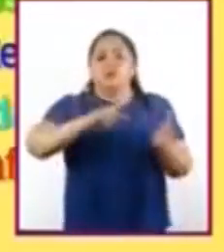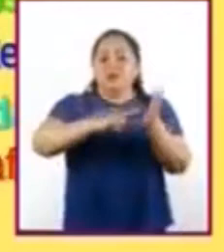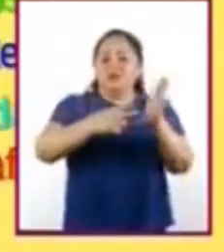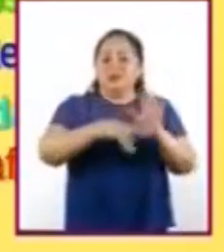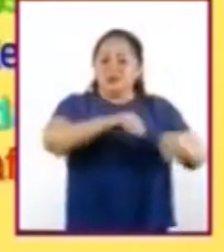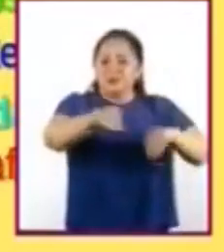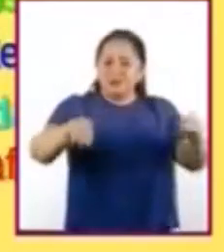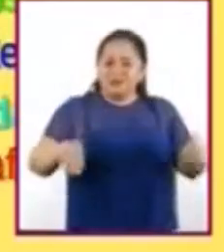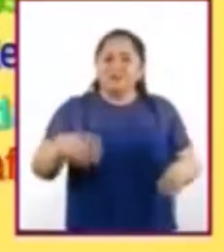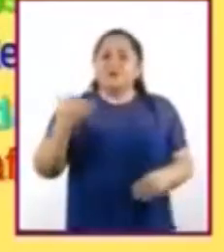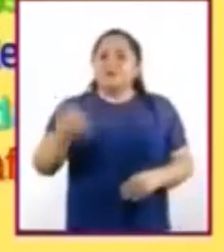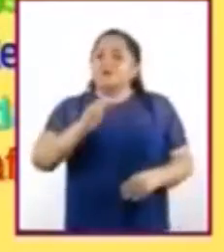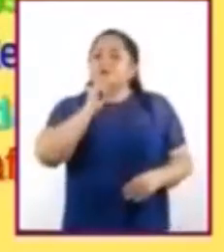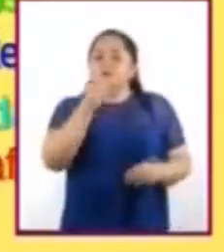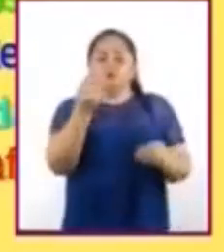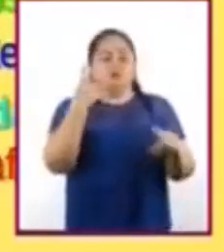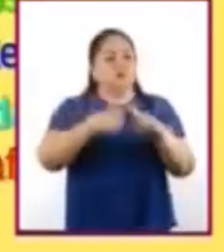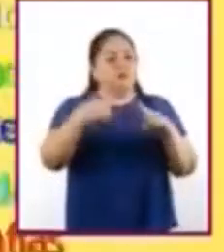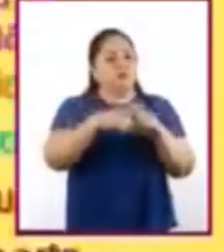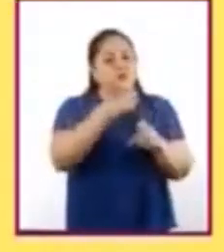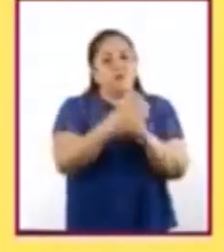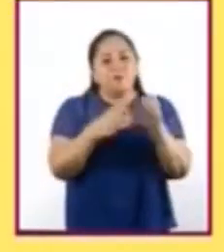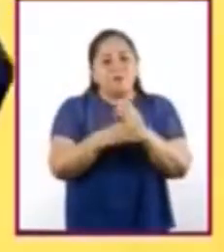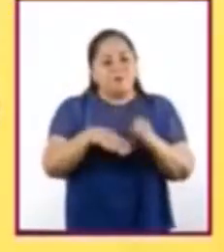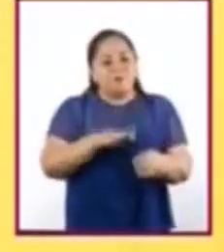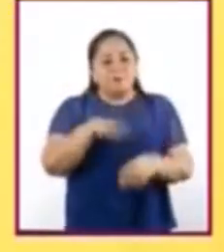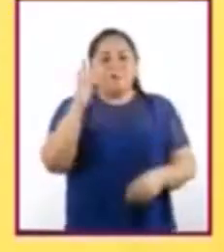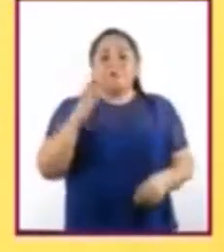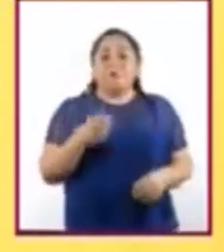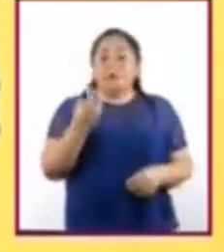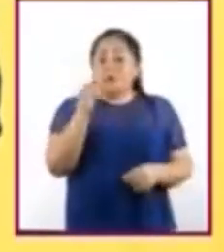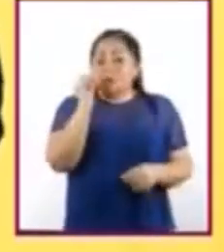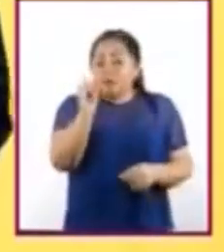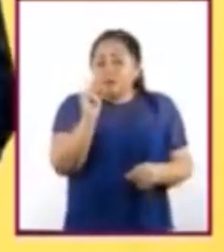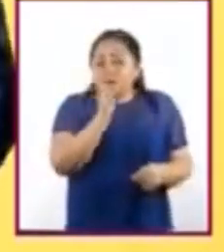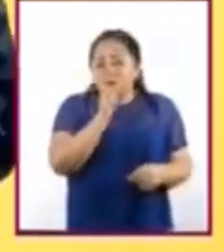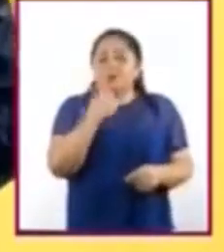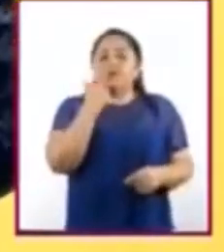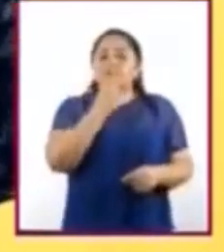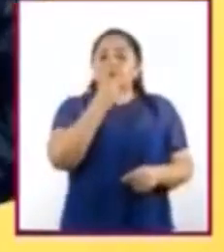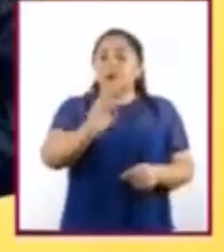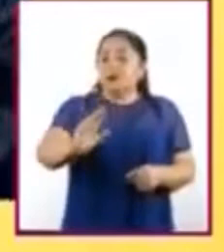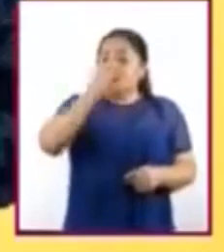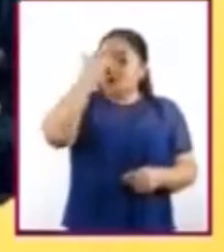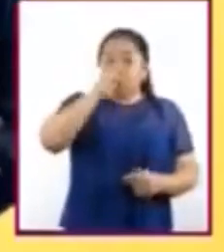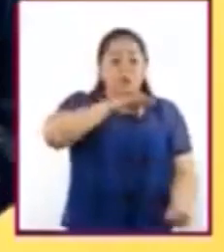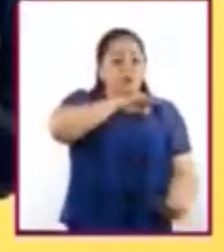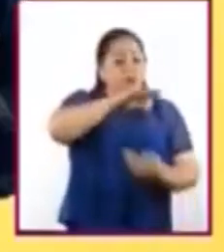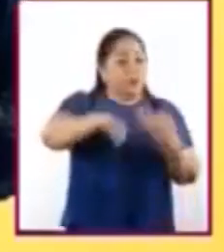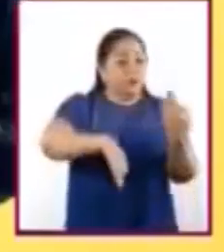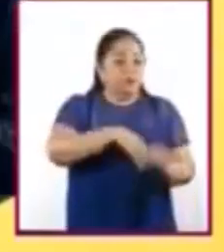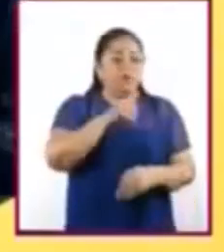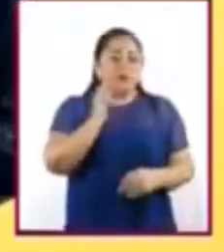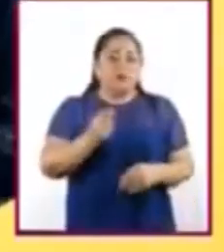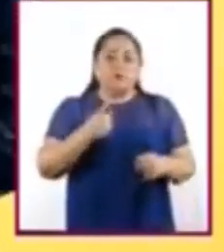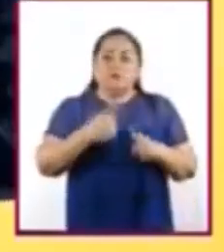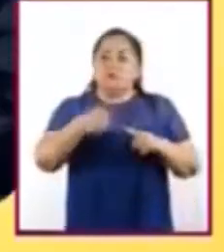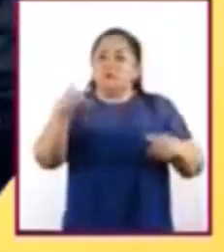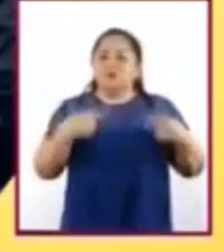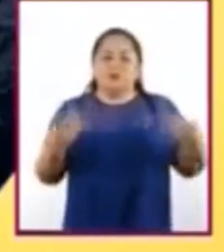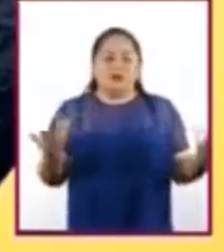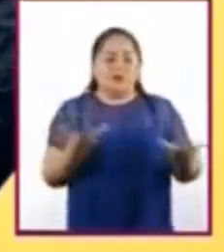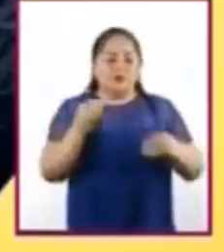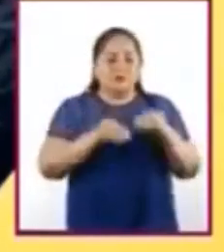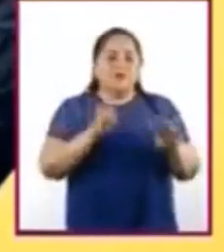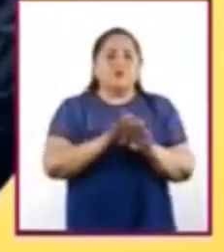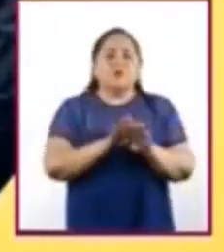arquitectura doméstica, entre muchas más. En pocas palabras, recuerden que todo lo hecho por la humanidad puede